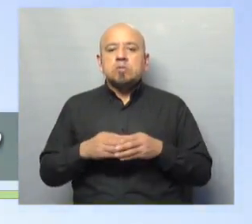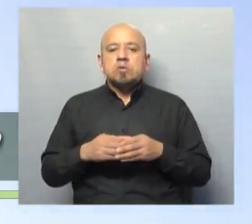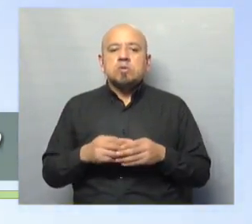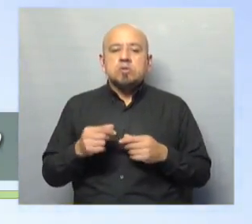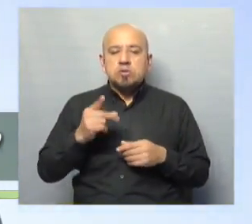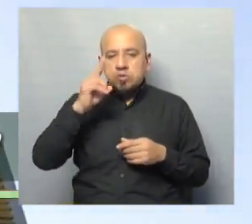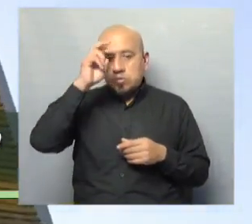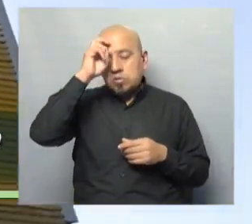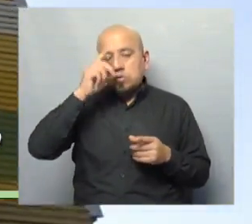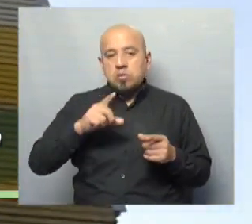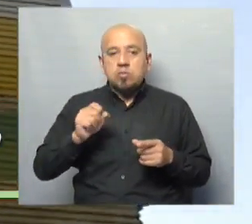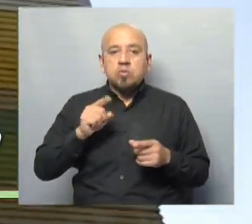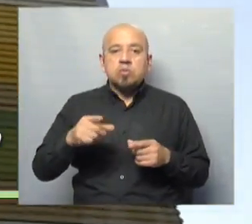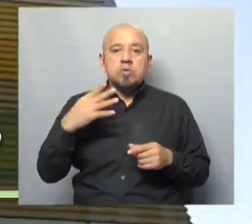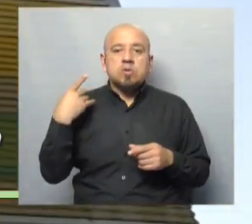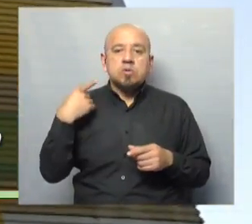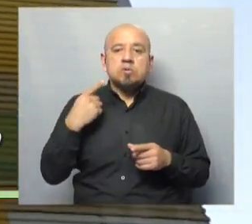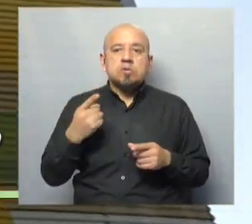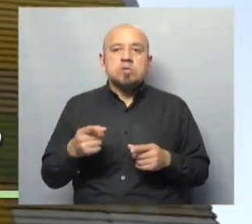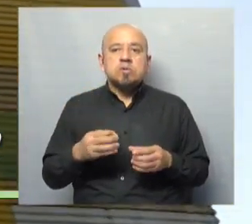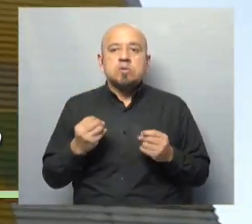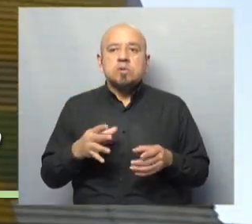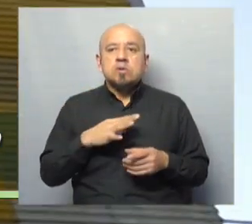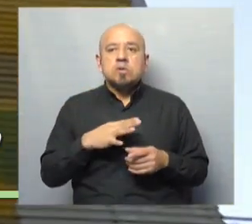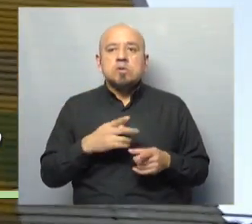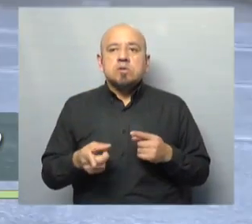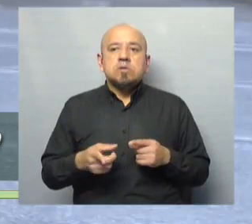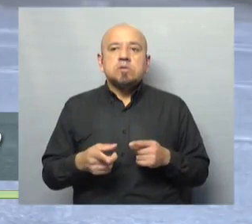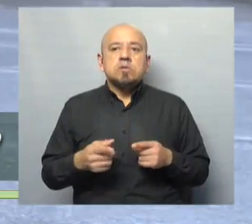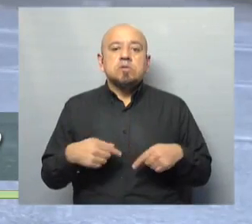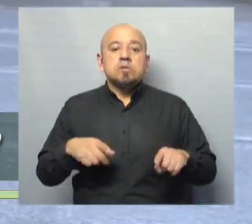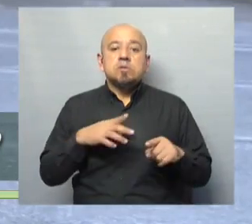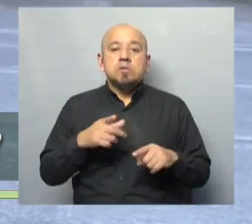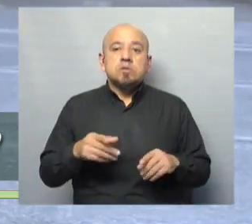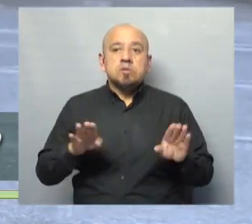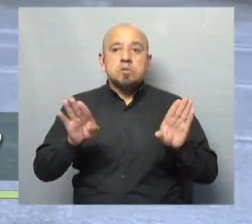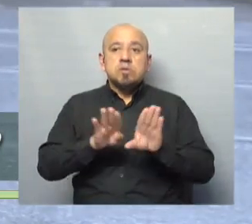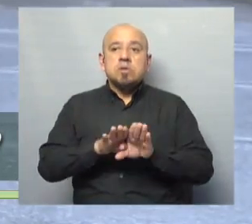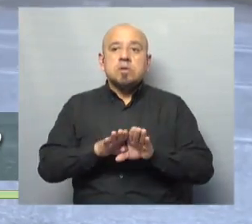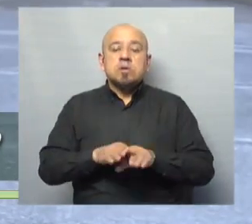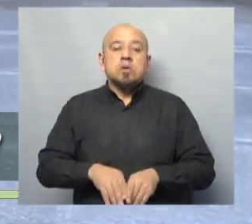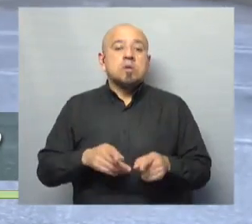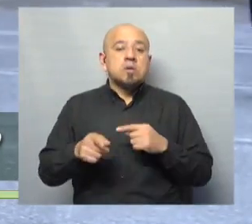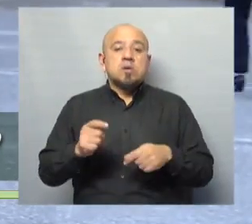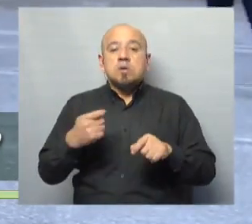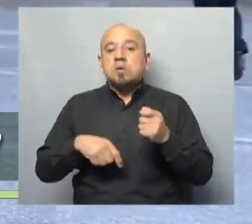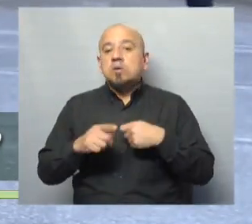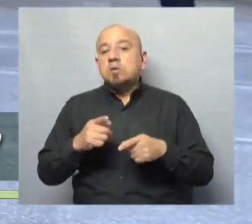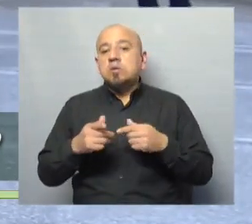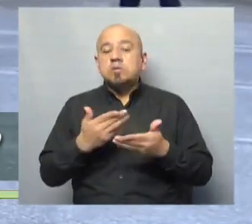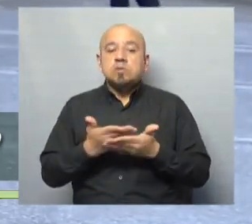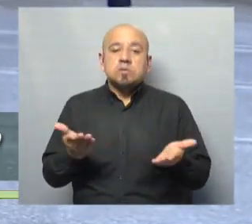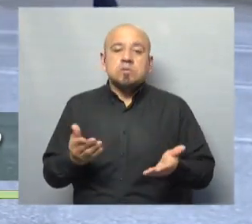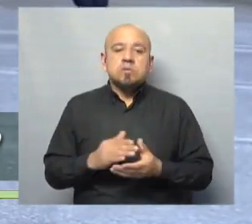hospital como los propios directores preocupados porque tienen que dar la cara ante la población de que van a cerrar servicios que vendieron que los habían abierto en su gestión